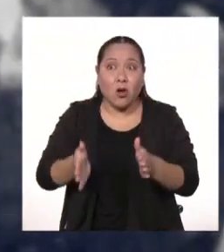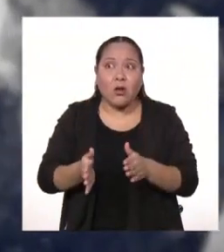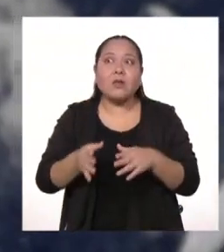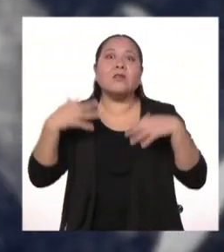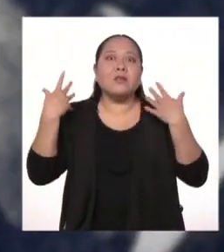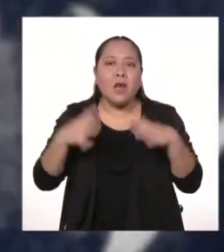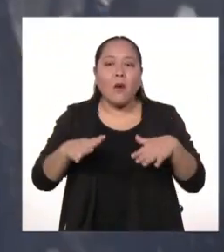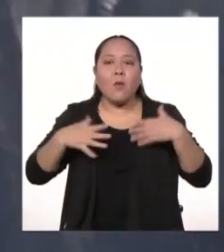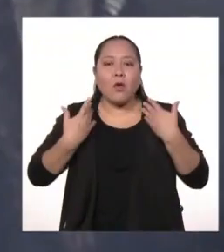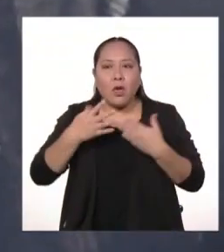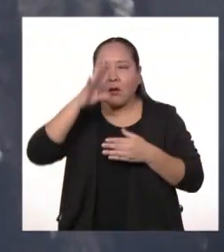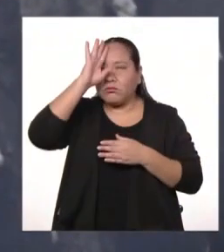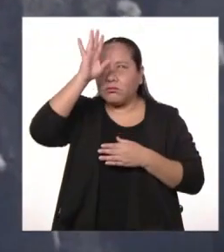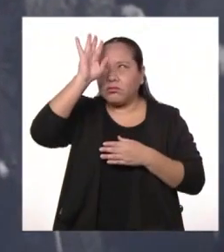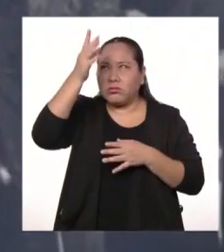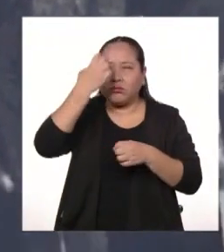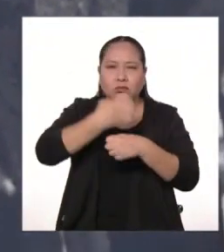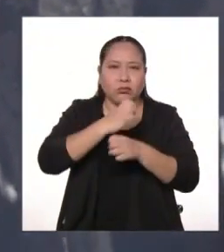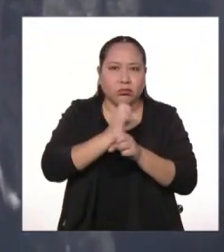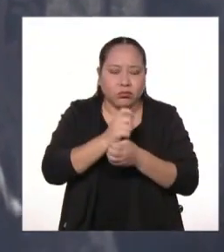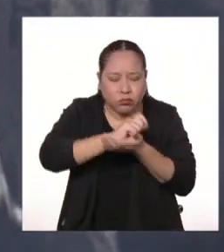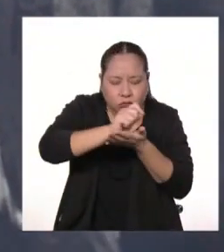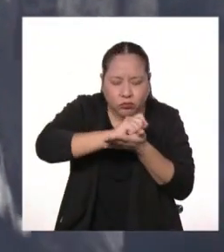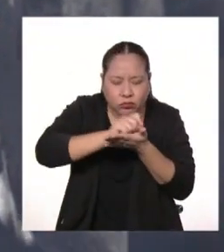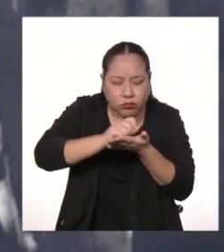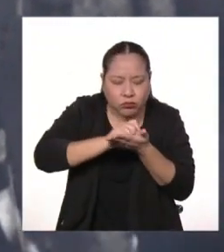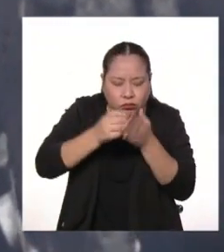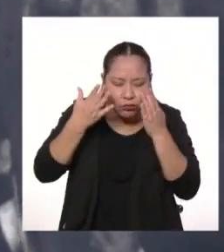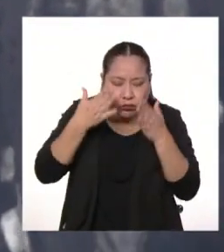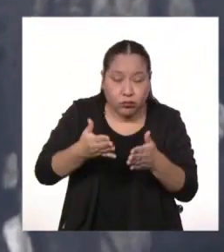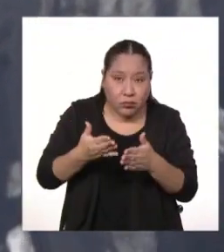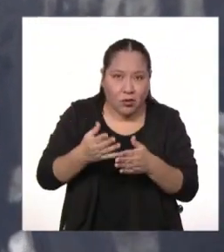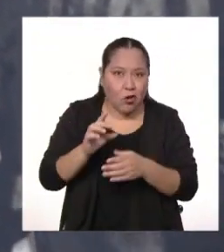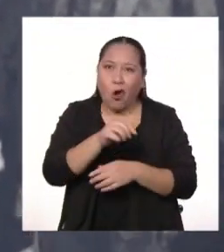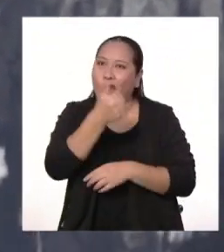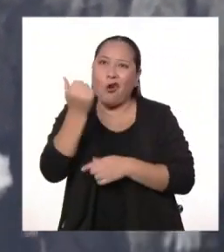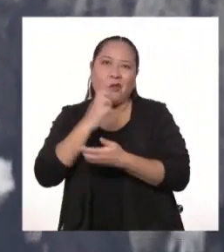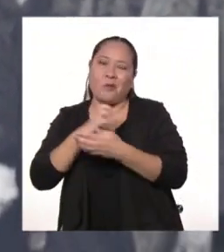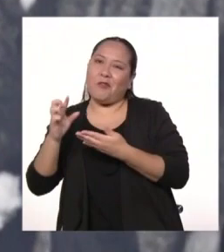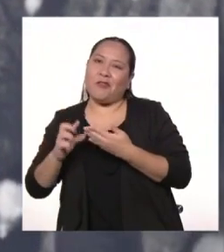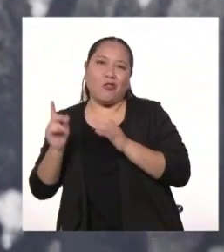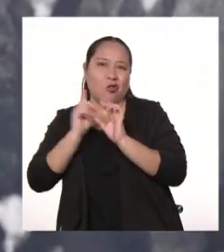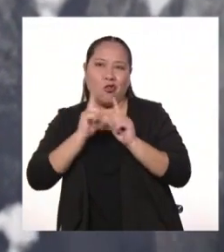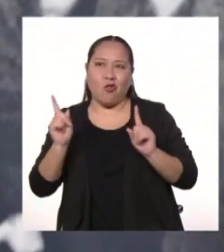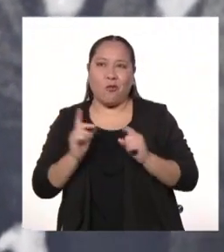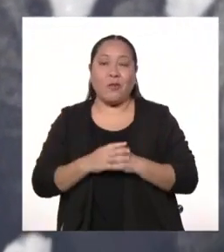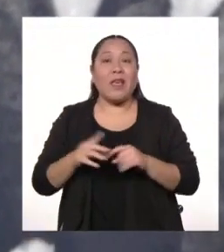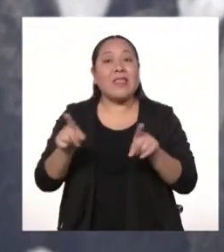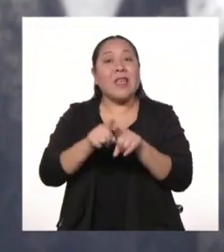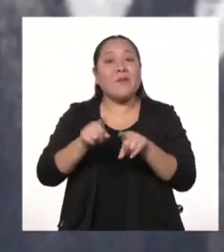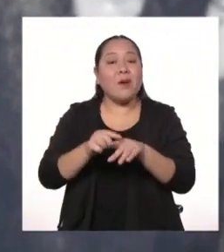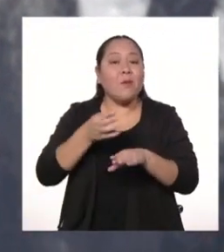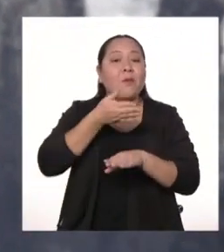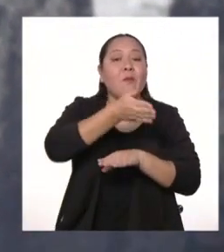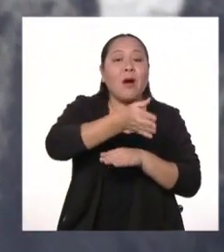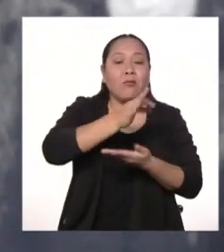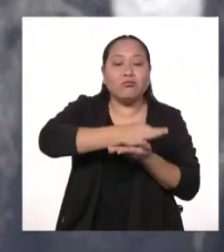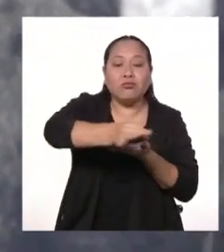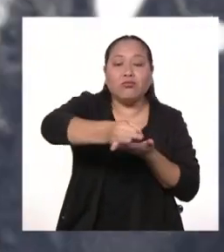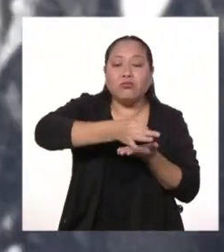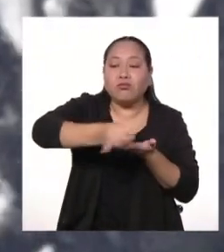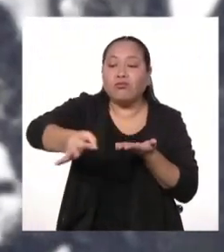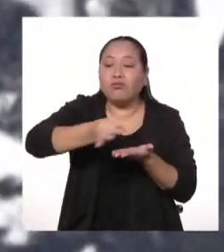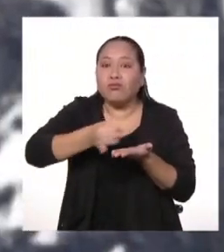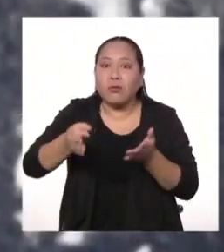al oficio de crear y no a otras profesiones alternas. Del mismo modo, viaja a provincias y promueve a los grupos